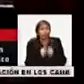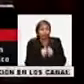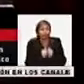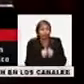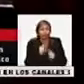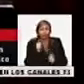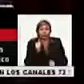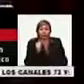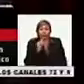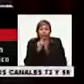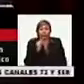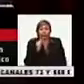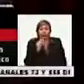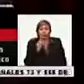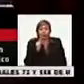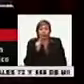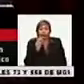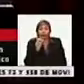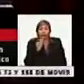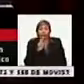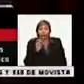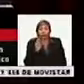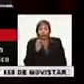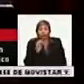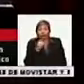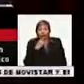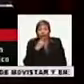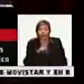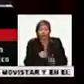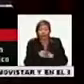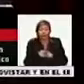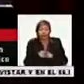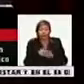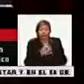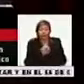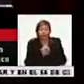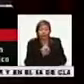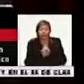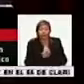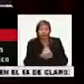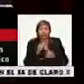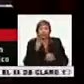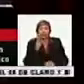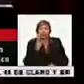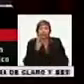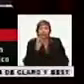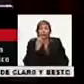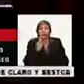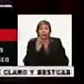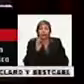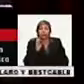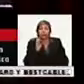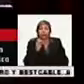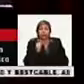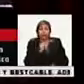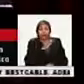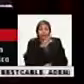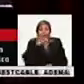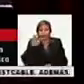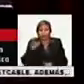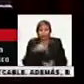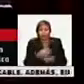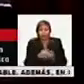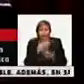la Torre, como también lo fue y lo es nuestro compañero doctor Borea. A todos ustedes,